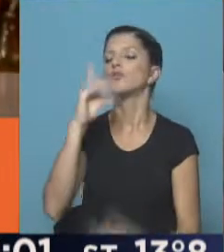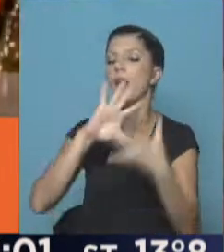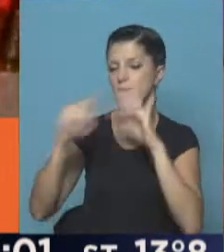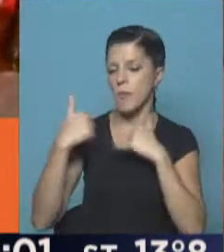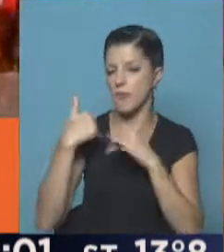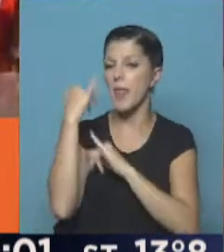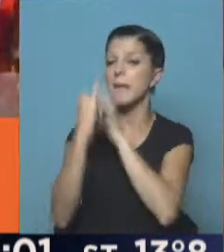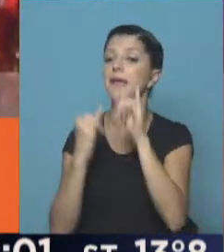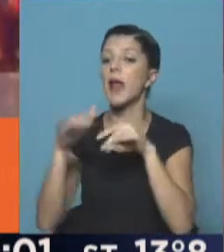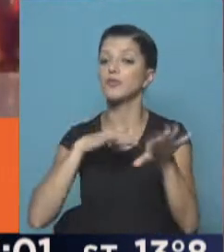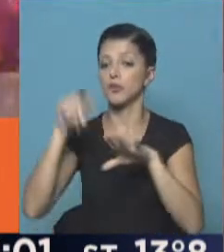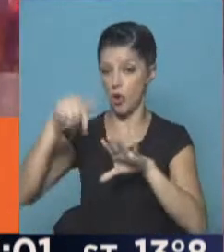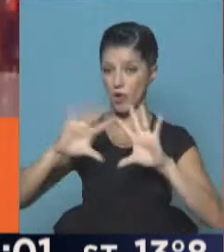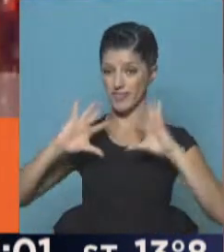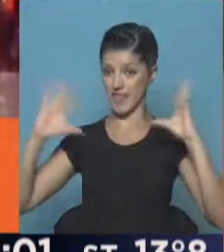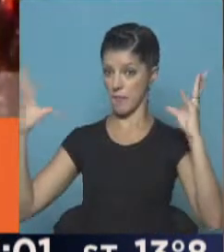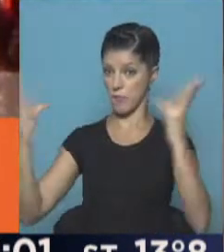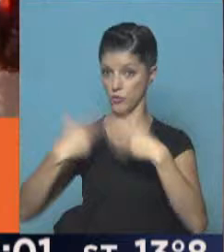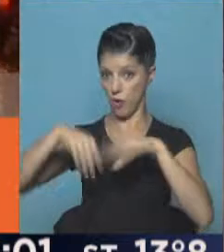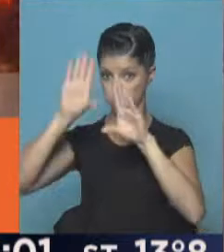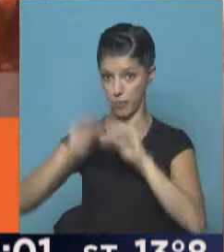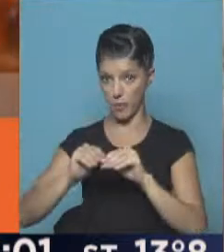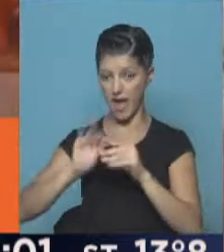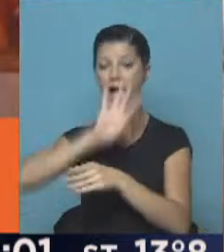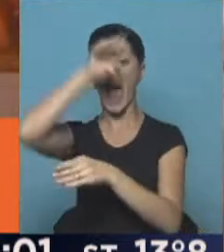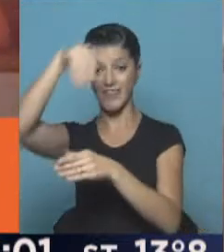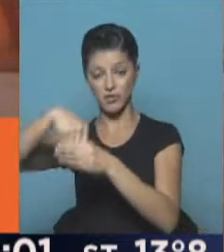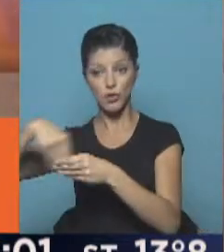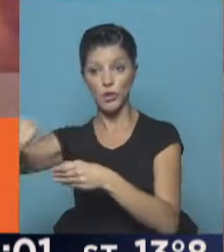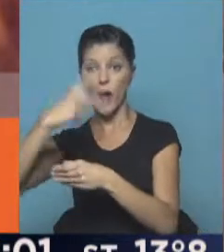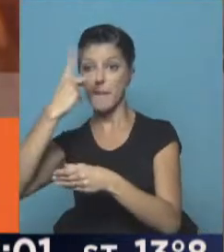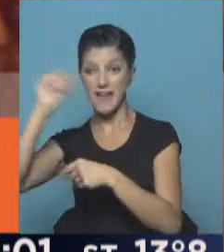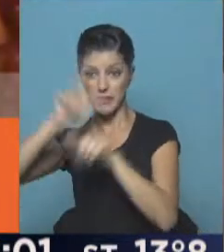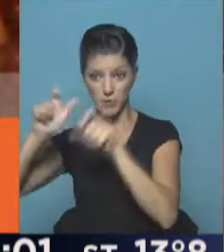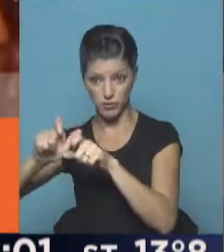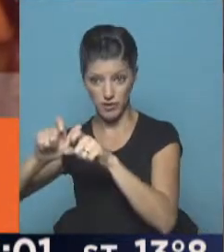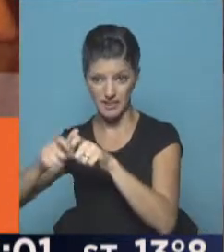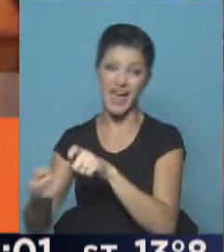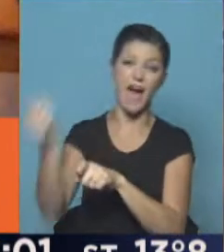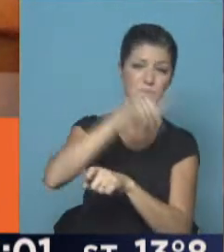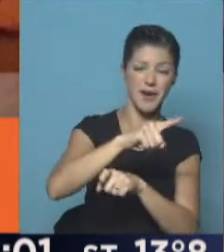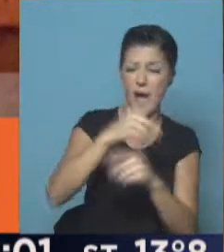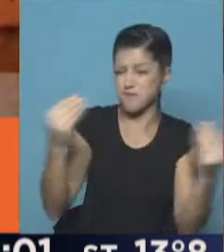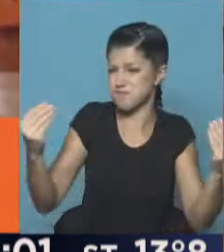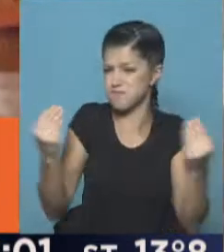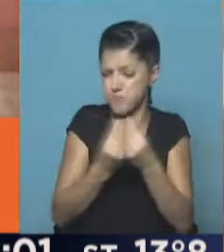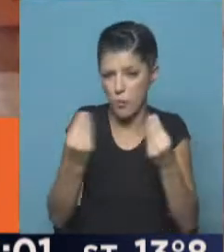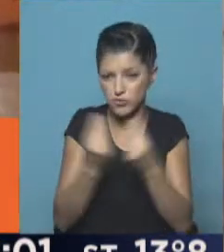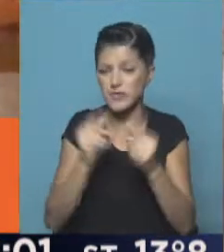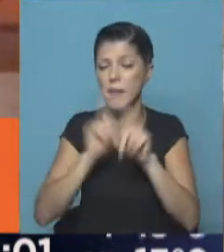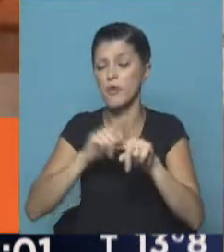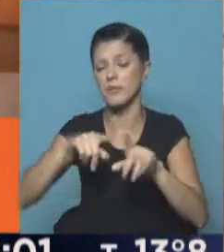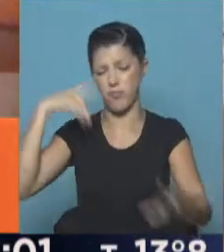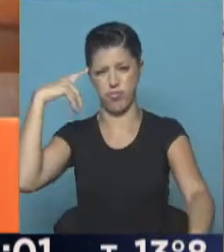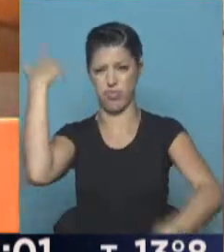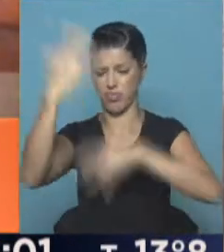en la que se encuentra la globalización, con 20 adentro, muchos más afuera, y con un nivel de convulsión muy grande, ¿sí?